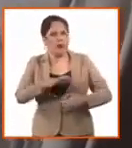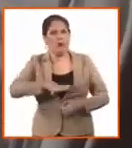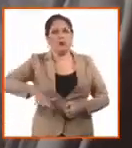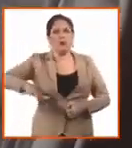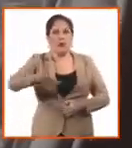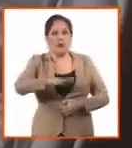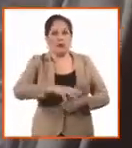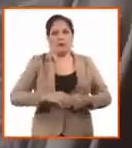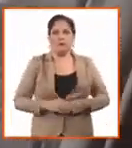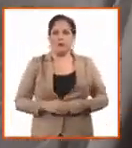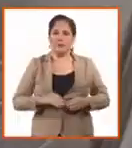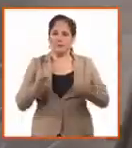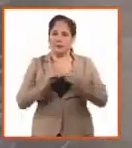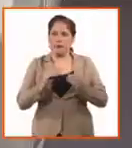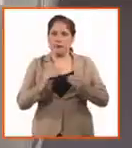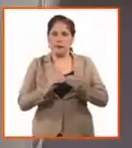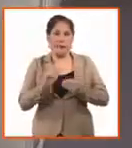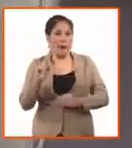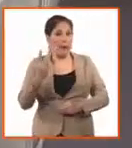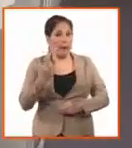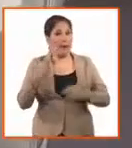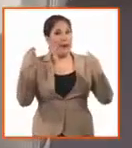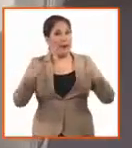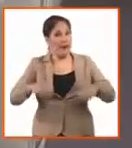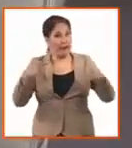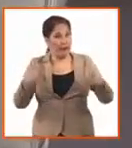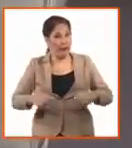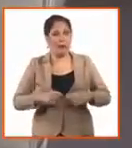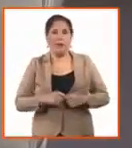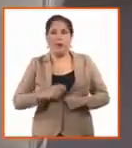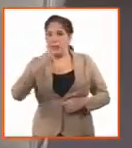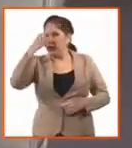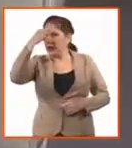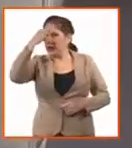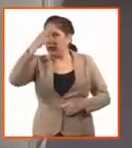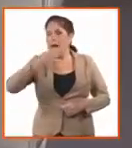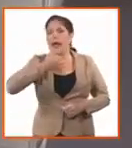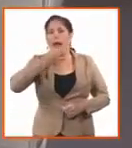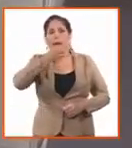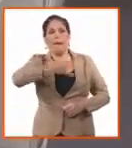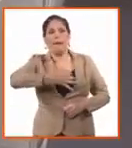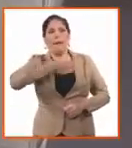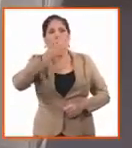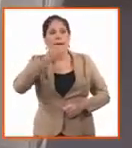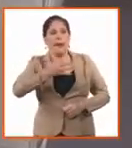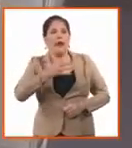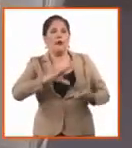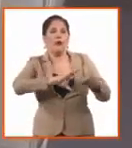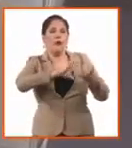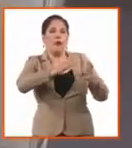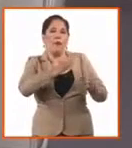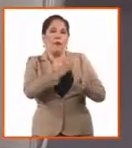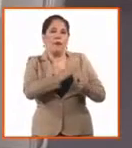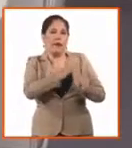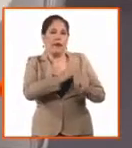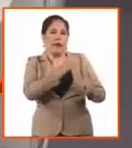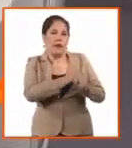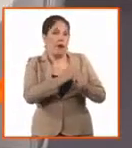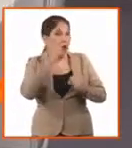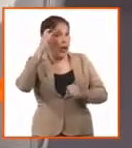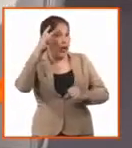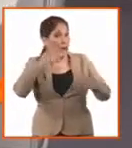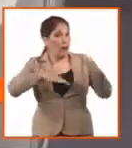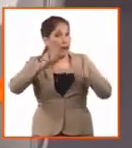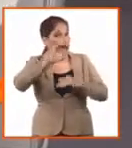bueno yo creo que primero hay que tomar en cuenta que elche está hablando desde el lugar del trabajo porque él era ministro de industria